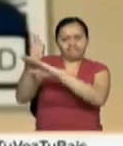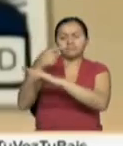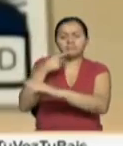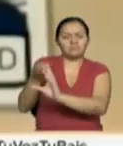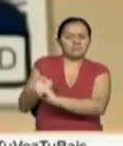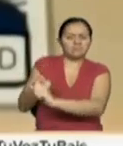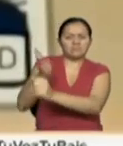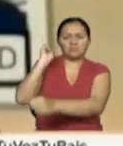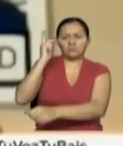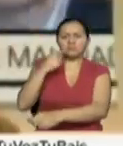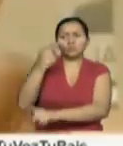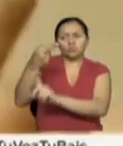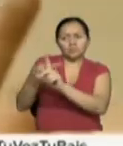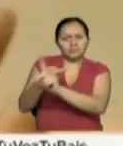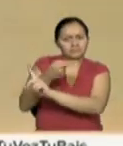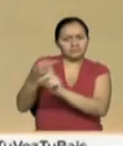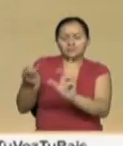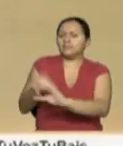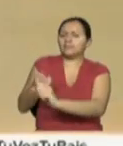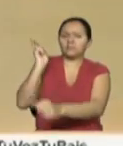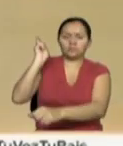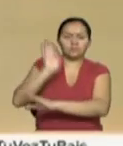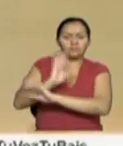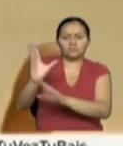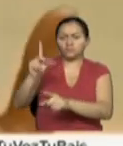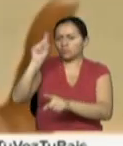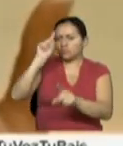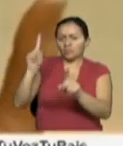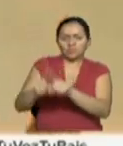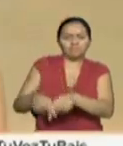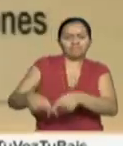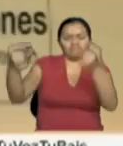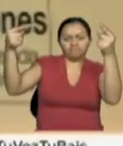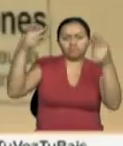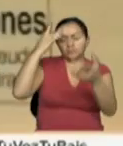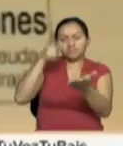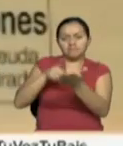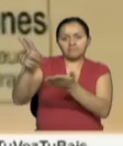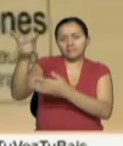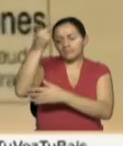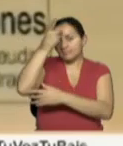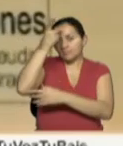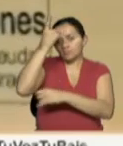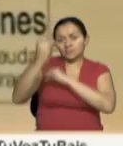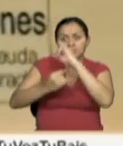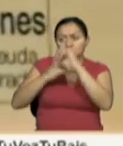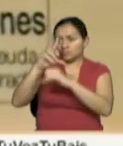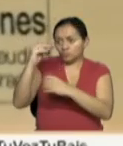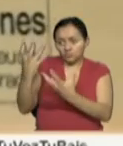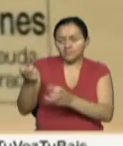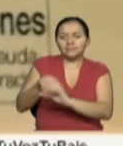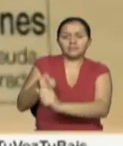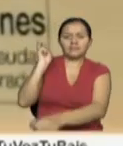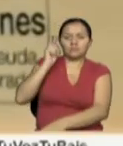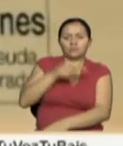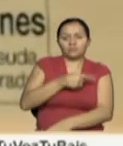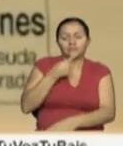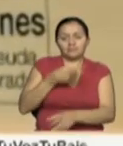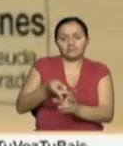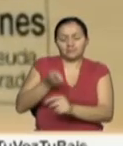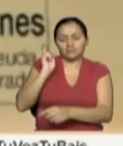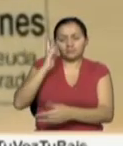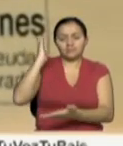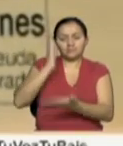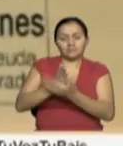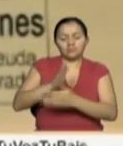cargo 37 días después por estar en desacuerdo con Maguad al no pagar 98 millones de dólares por concepto del vencimiento